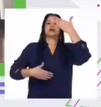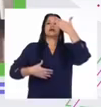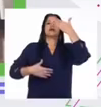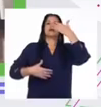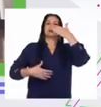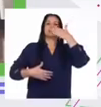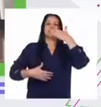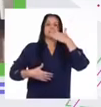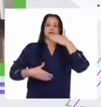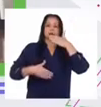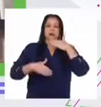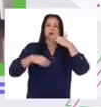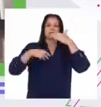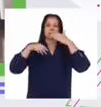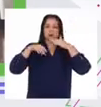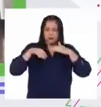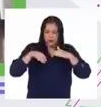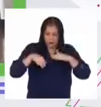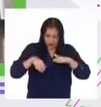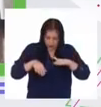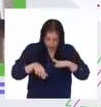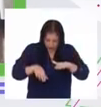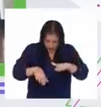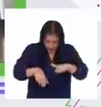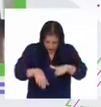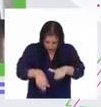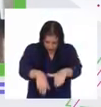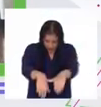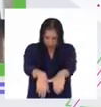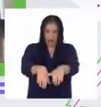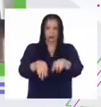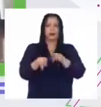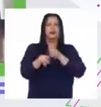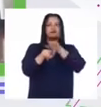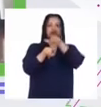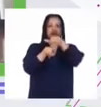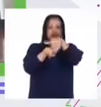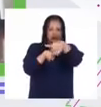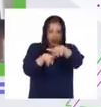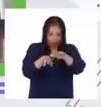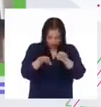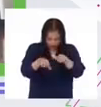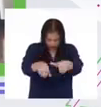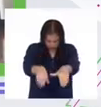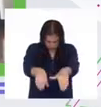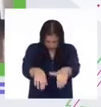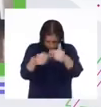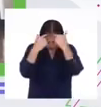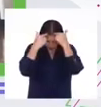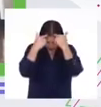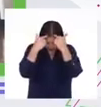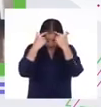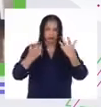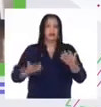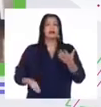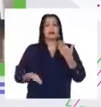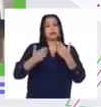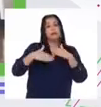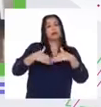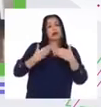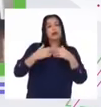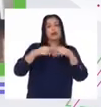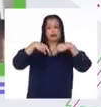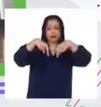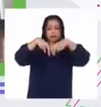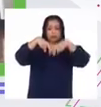exhalar se doblan, dejen caer todo el cuerpo hacia las piernas, relajen la cabeza, si necesitan doblar un poco sus rodillas